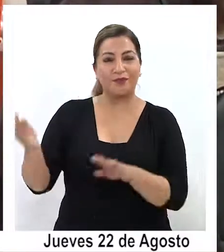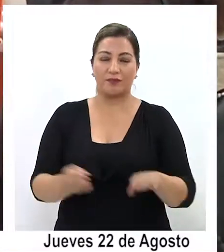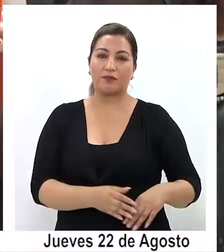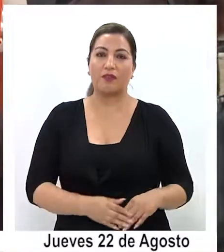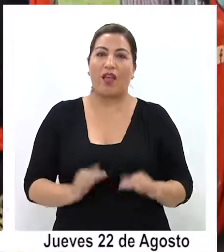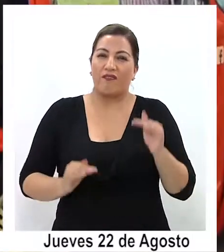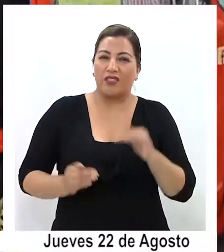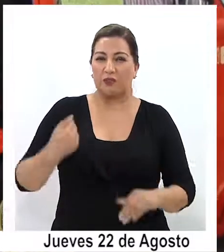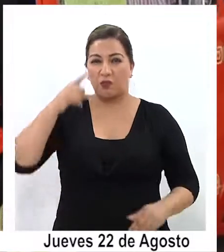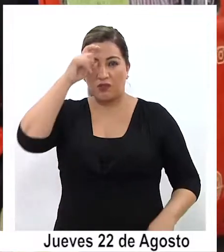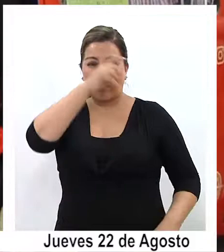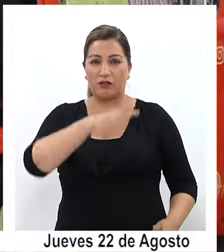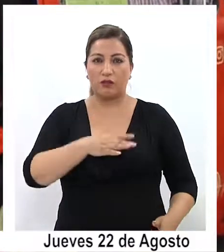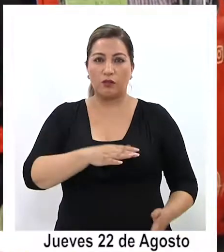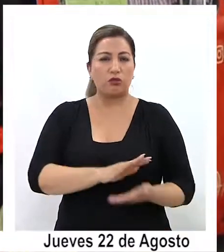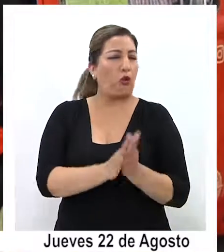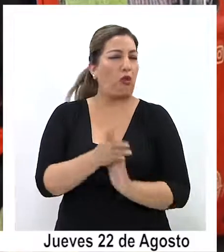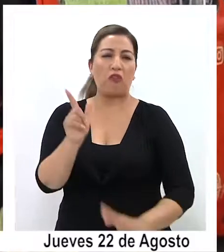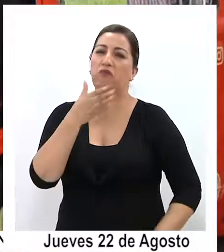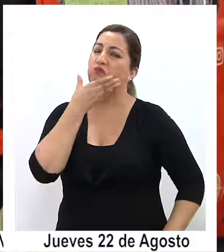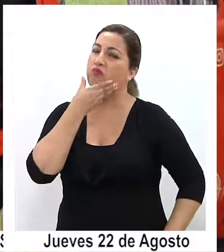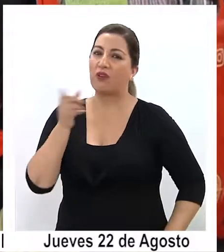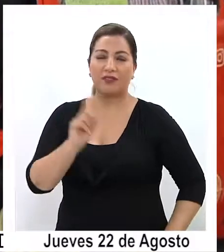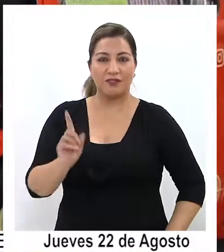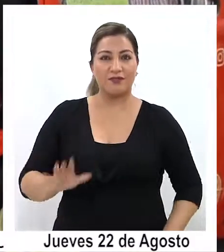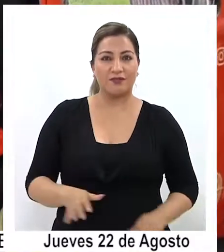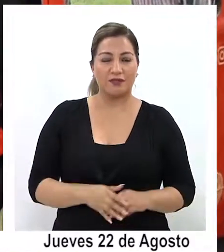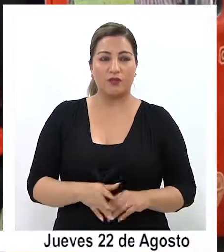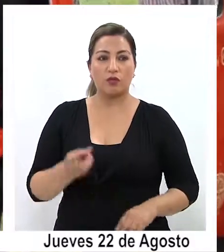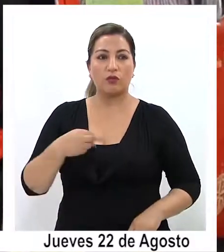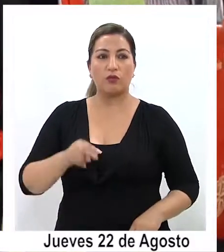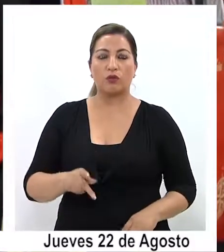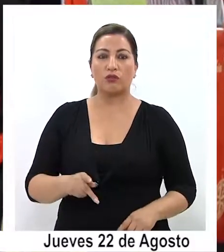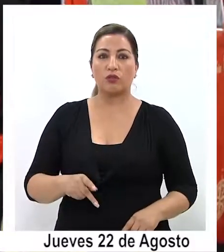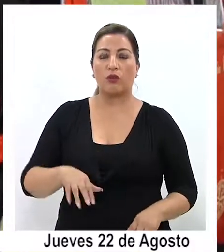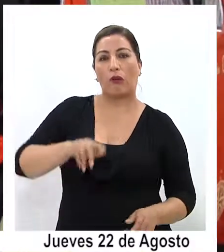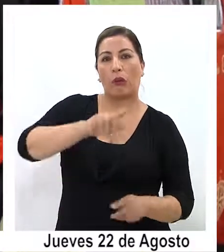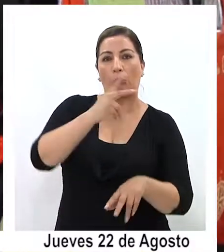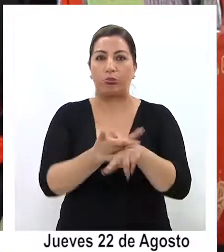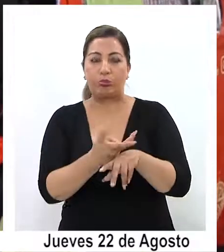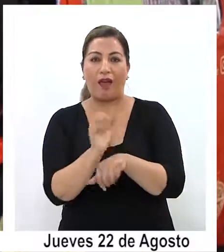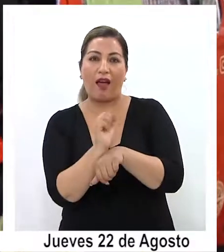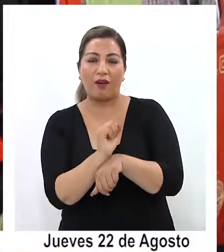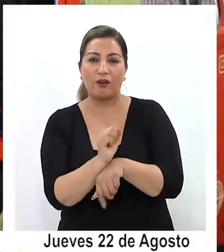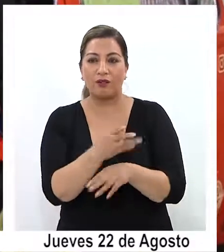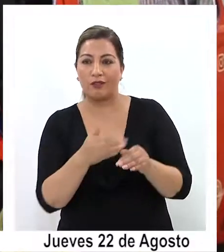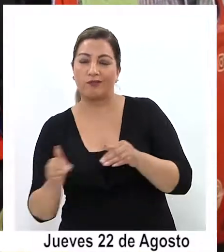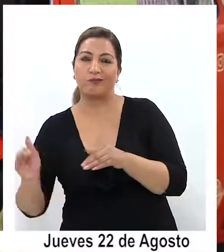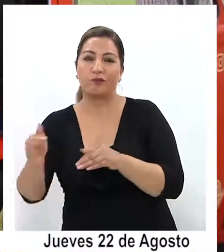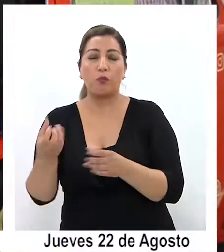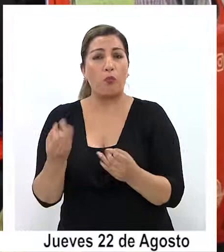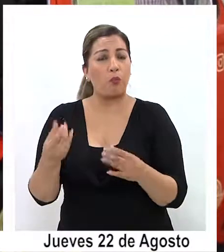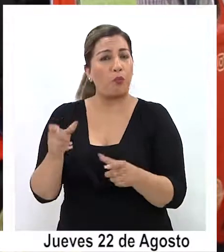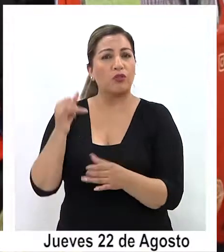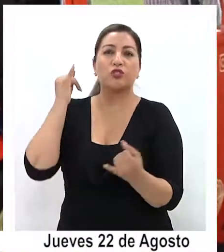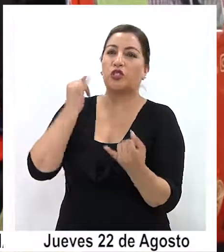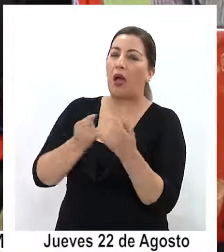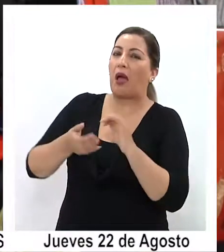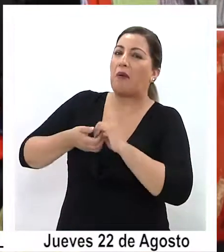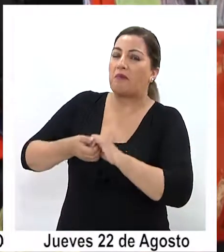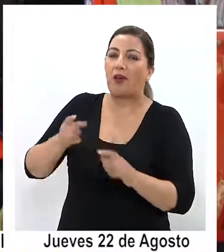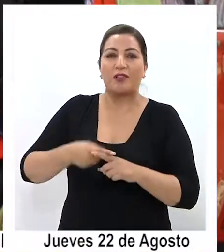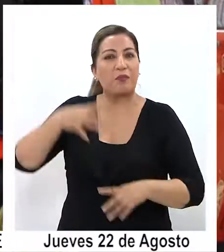dificultades, todo ha sido lindo, inclusive cuando nos hemos parado en el camino ha sido lindo porque ahí es donde salen muchos amigos,